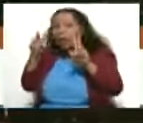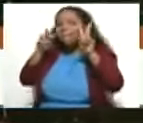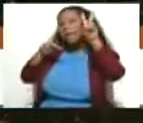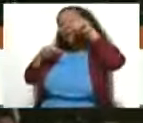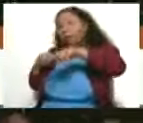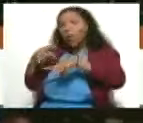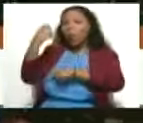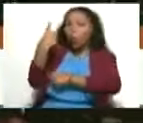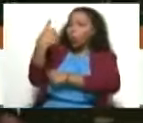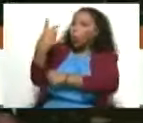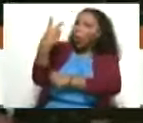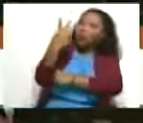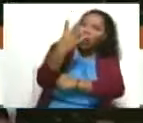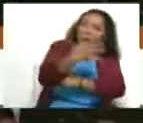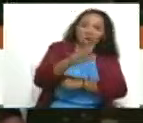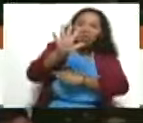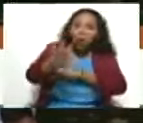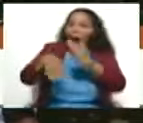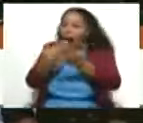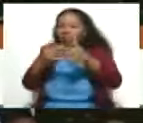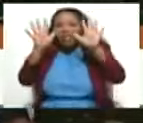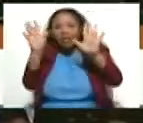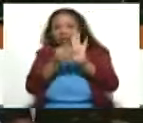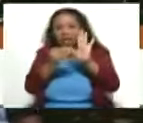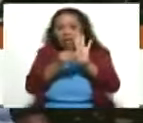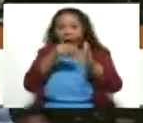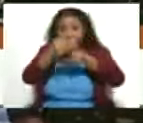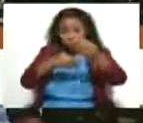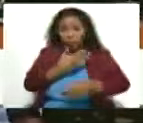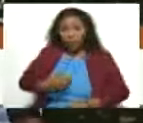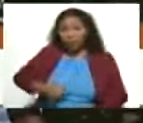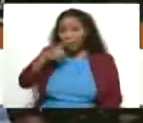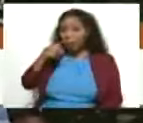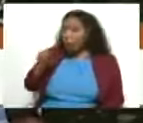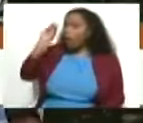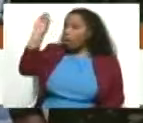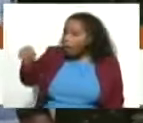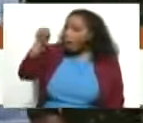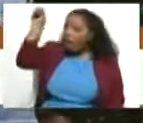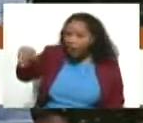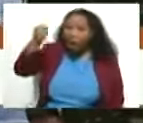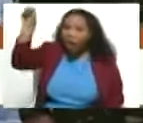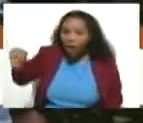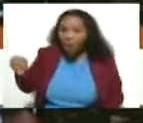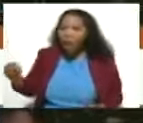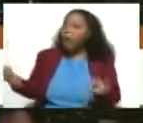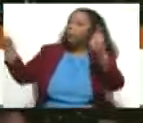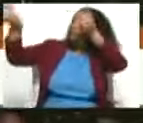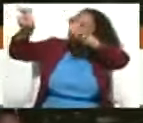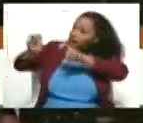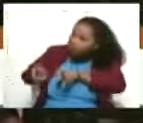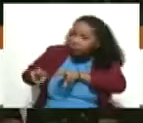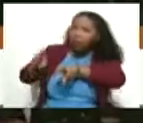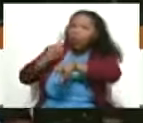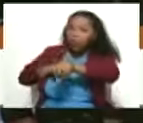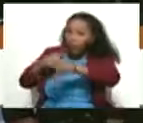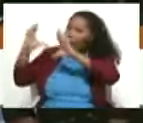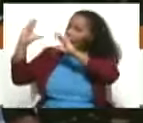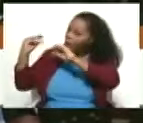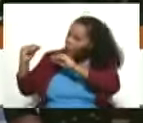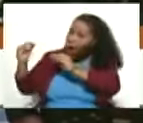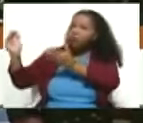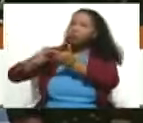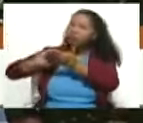1, 2, 3, 4, 5, 10 veces que le ha hecho el presidente Nicolás Maduro y el comandante Chávez para sentarse en su tiempo, para sentarse